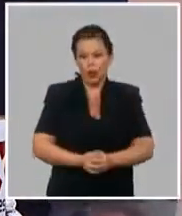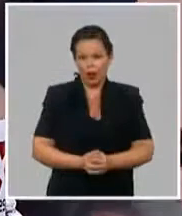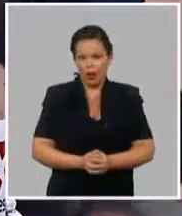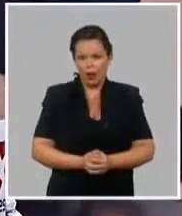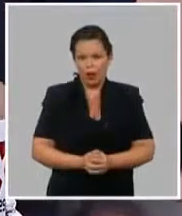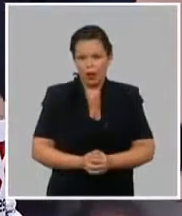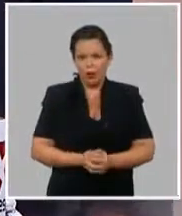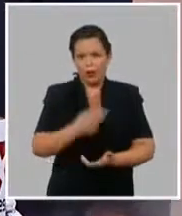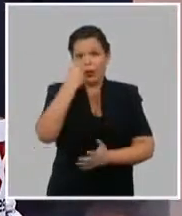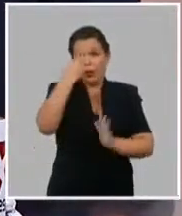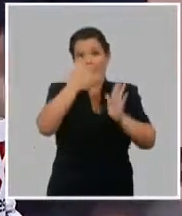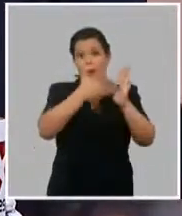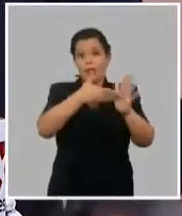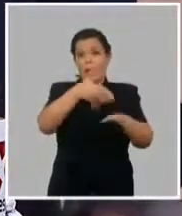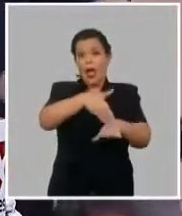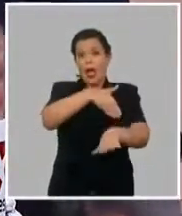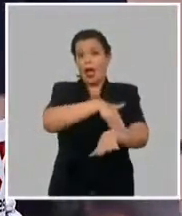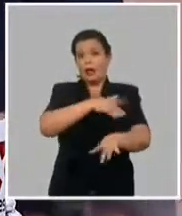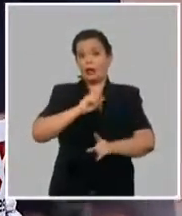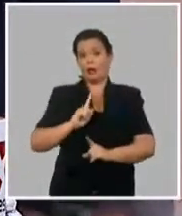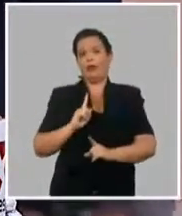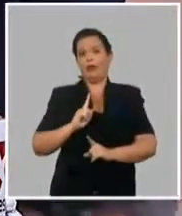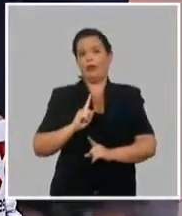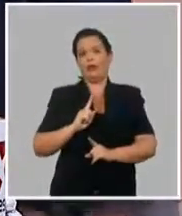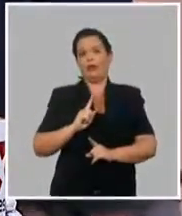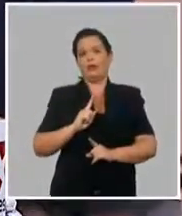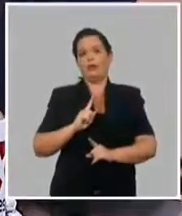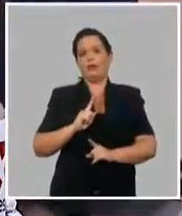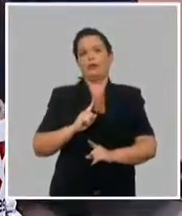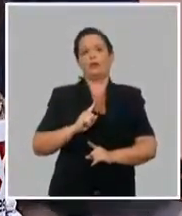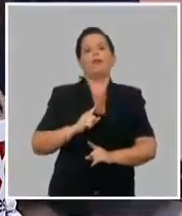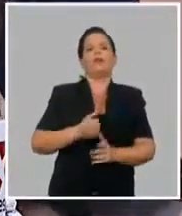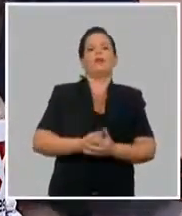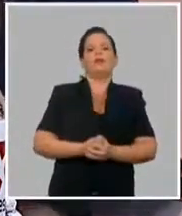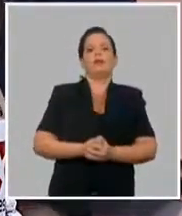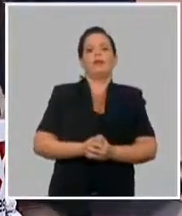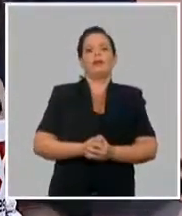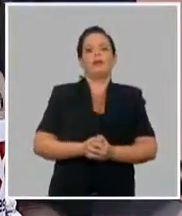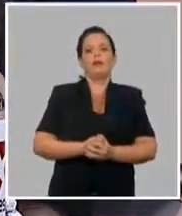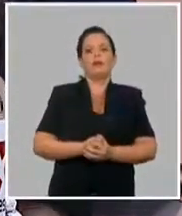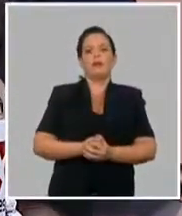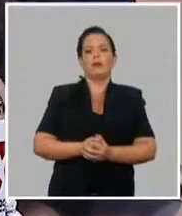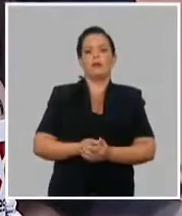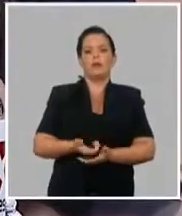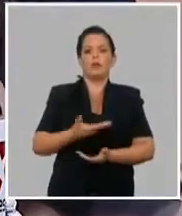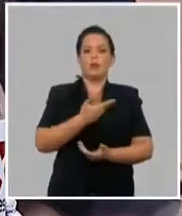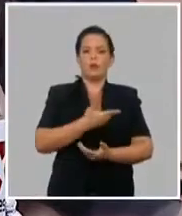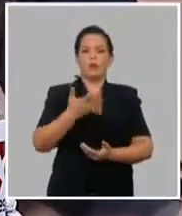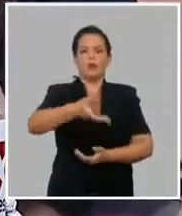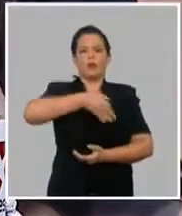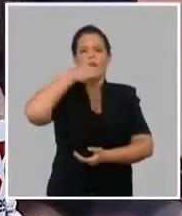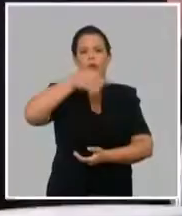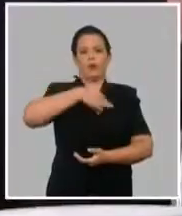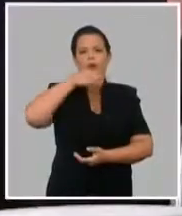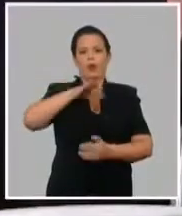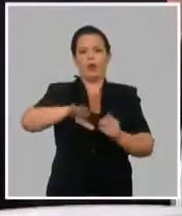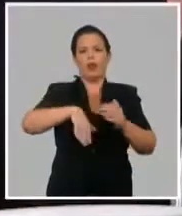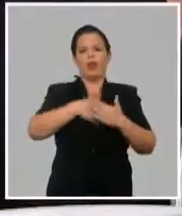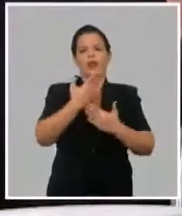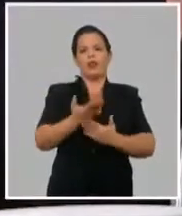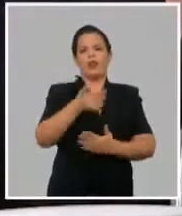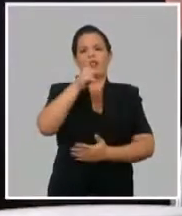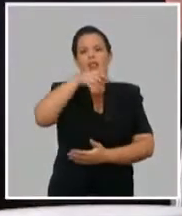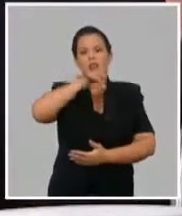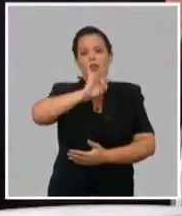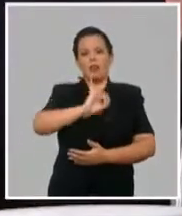los ojos ramírez el coronel así aquí la historia en la en la mesa redonda de que cinco días cual 17 el encuentro